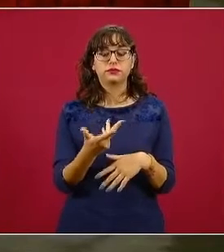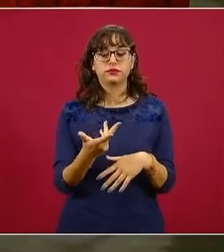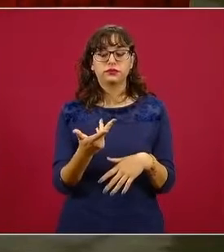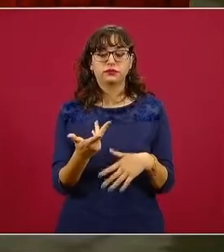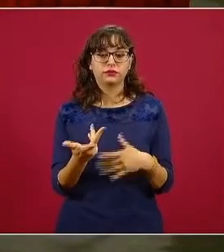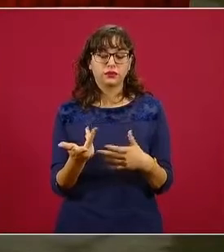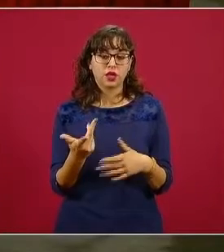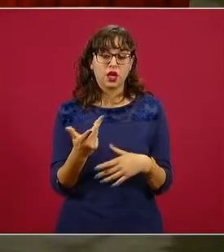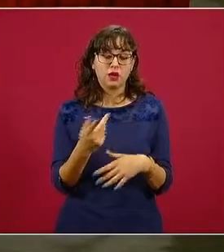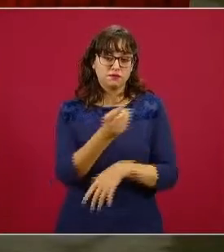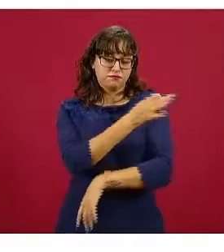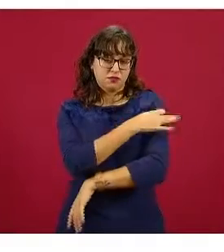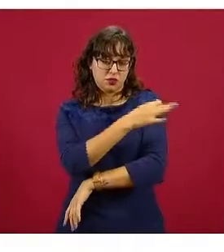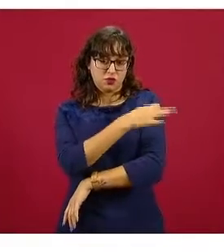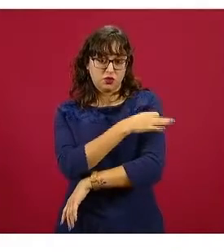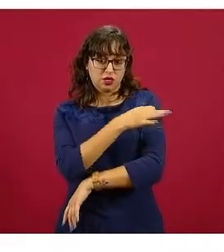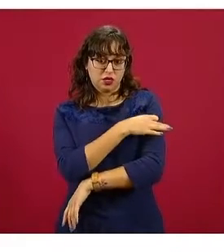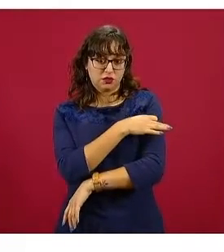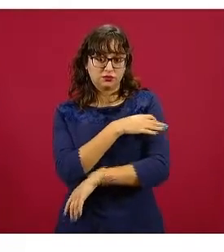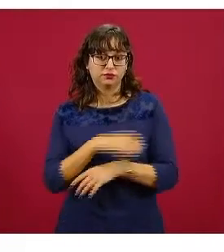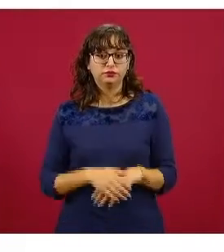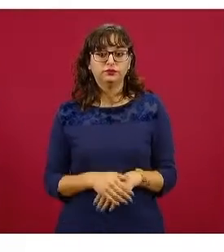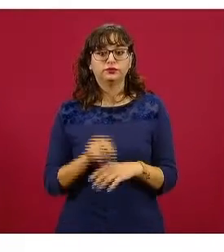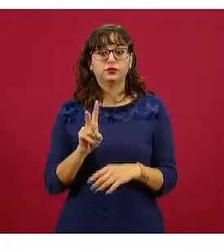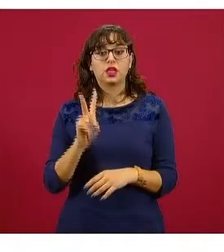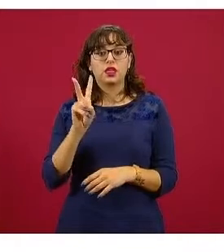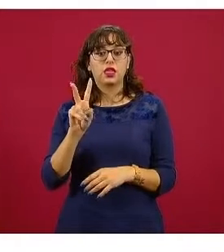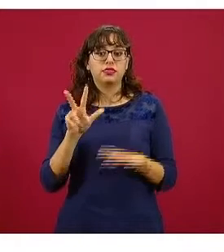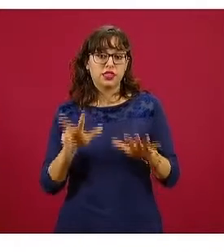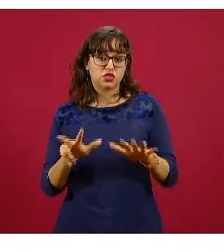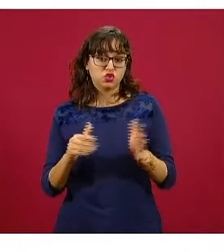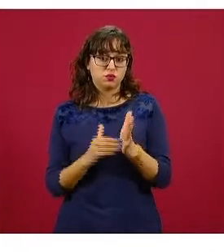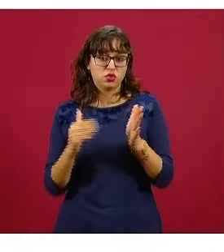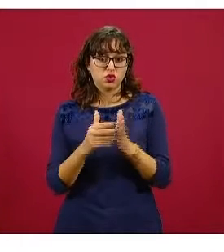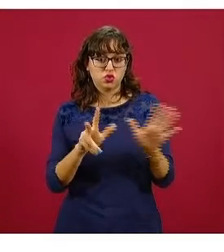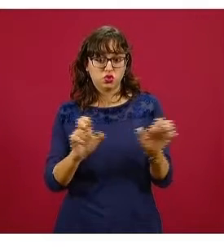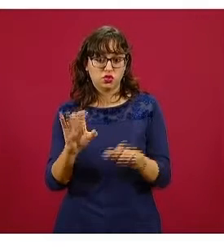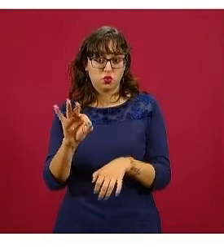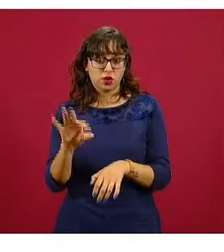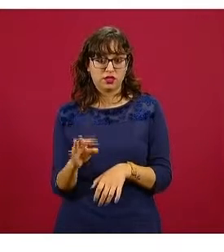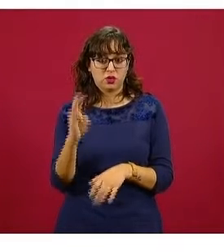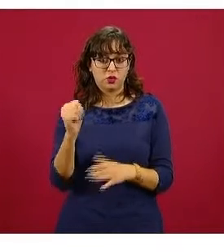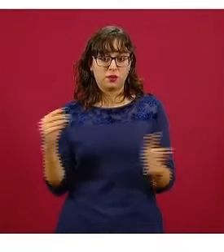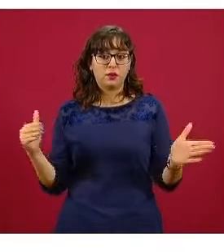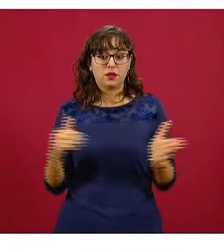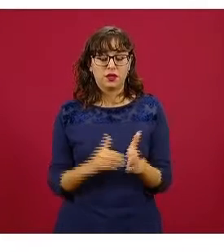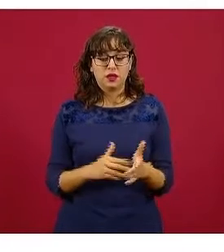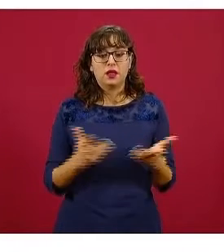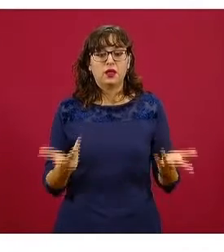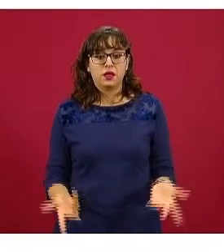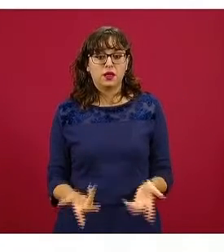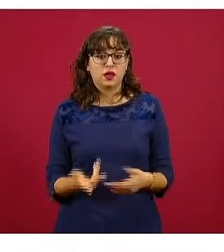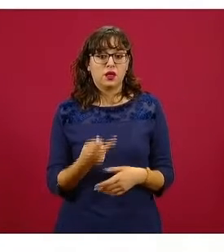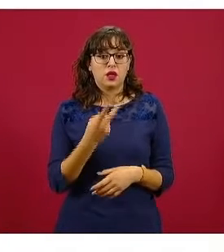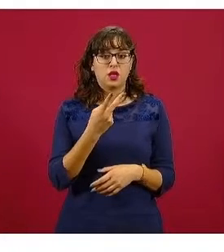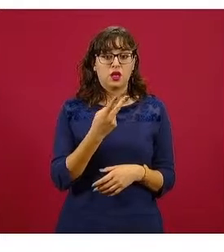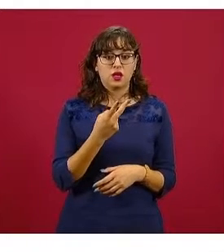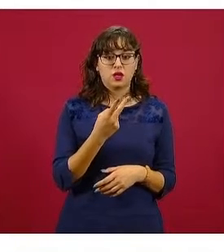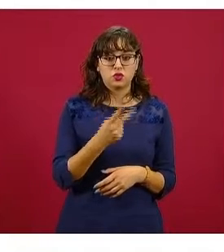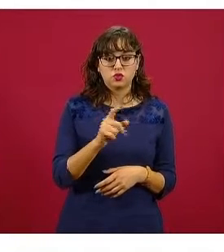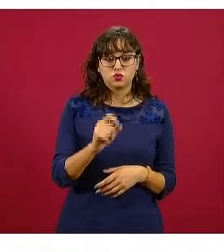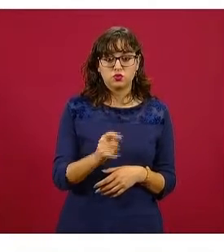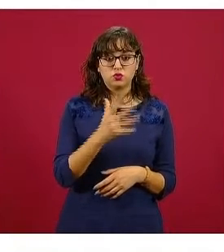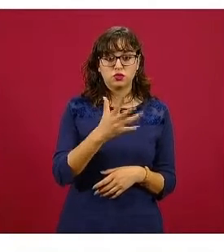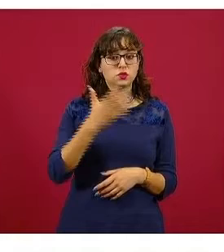18.849.000 dosis, más o menos estamos calculando 16.000 millones de esas en perros, 2.5 millones de